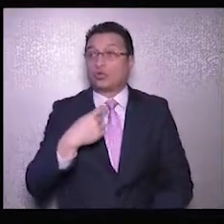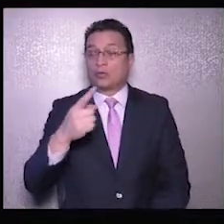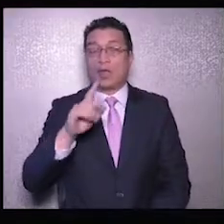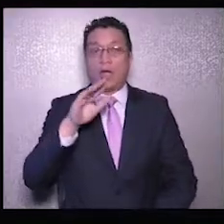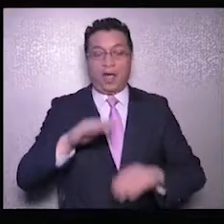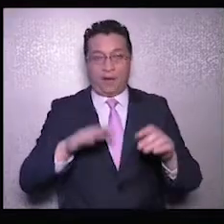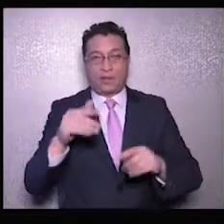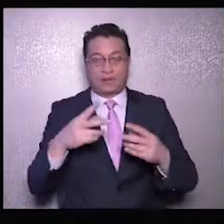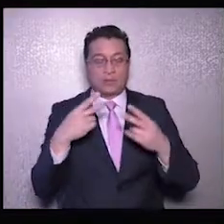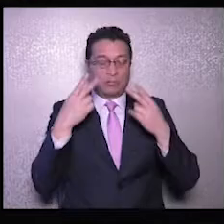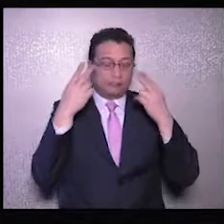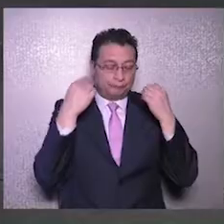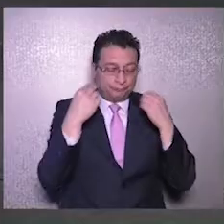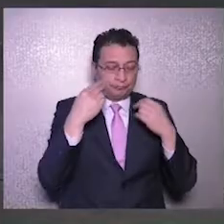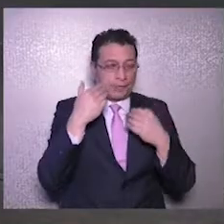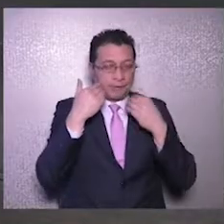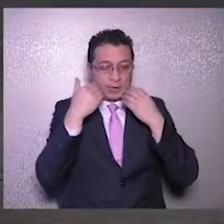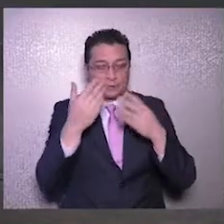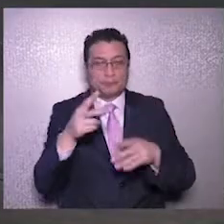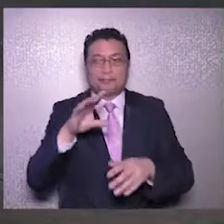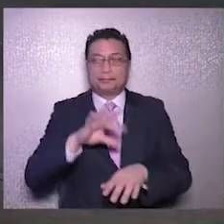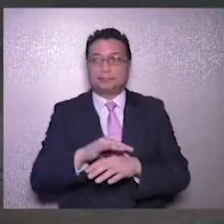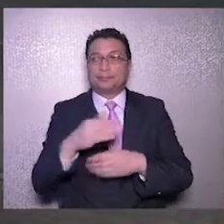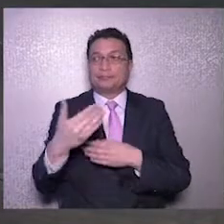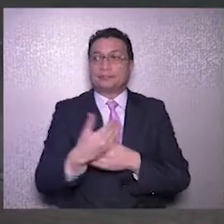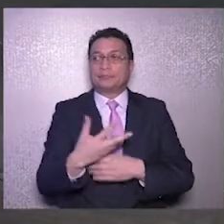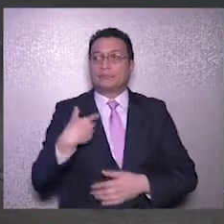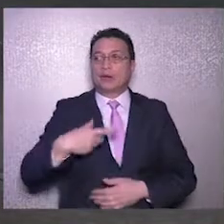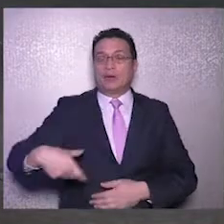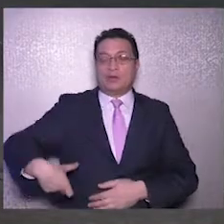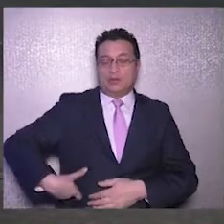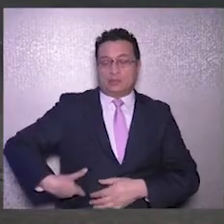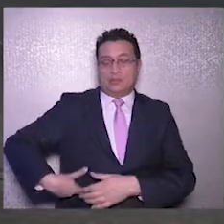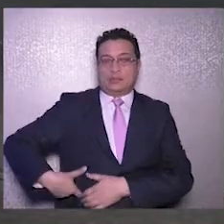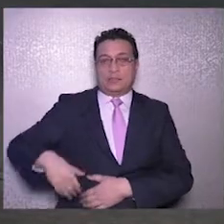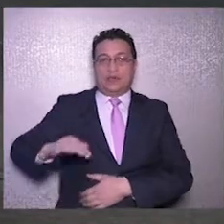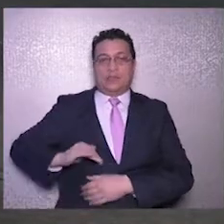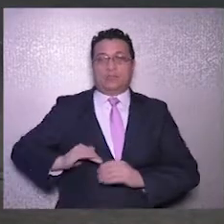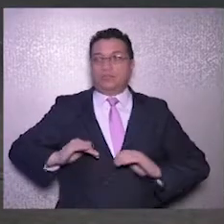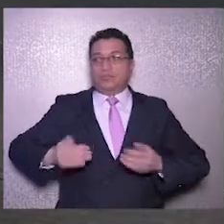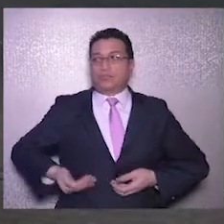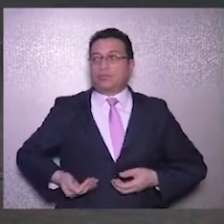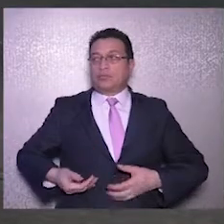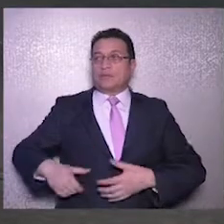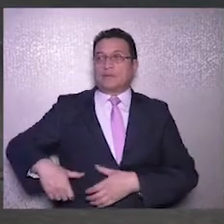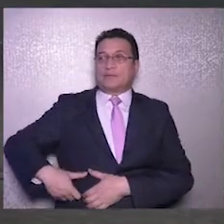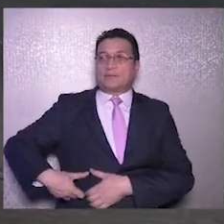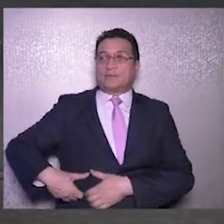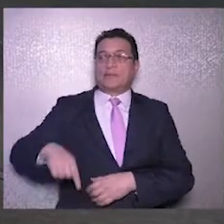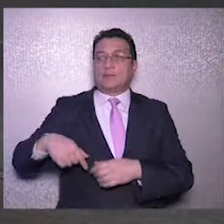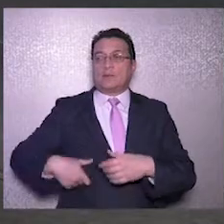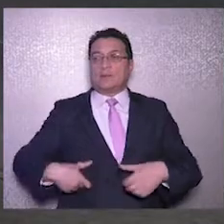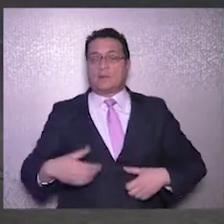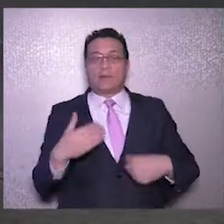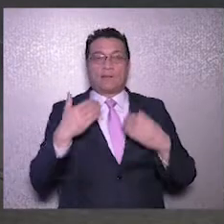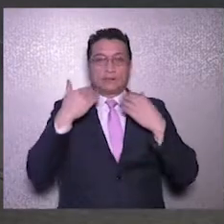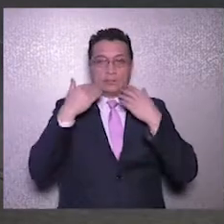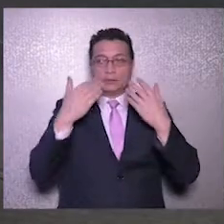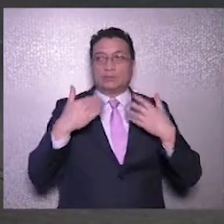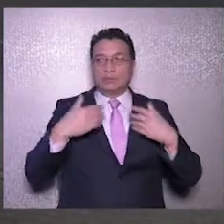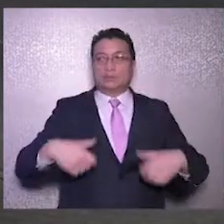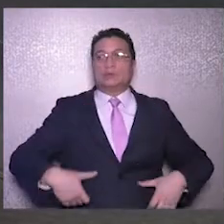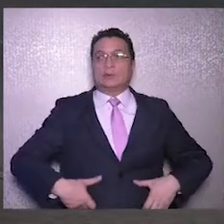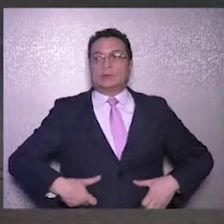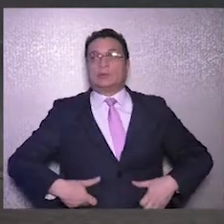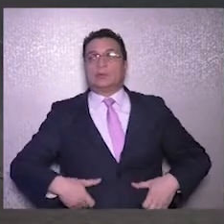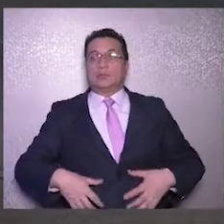humillados alguna vez en la consulta médica, donde viene el médico y te mide el rollito. ¿Ah? El caliper y te mide el rollito aquí, y uno todo avergonzado, trata de entrar la